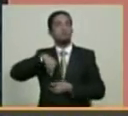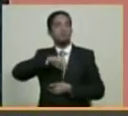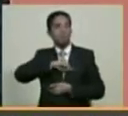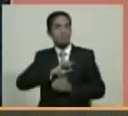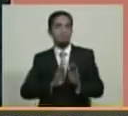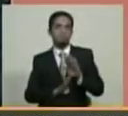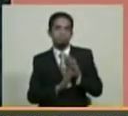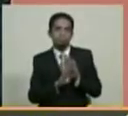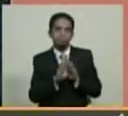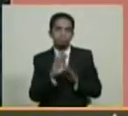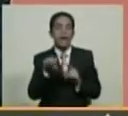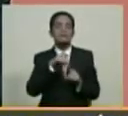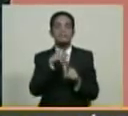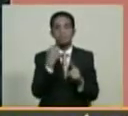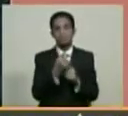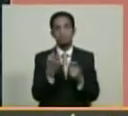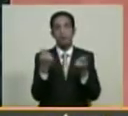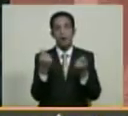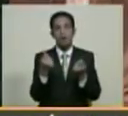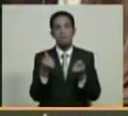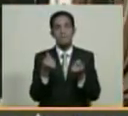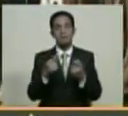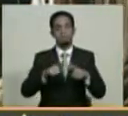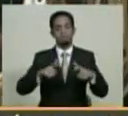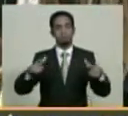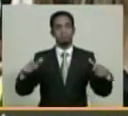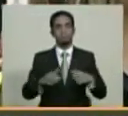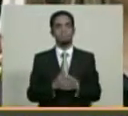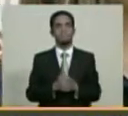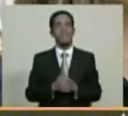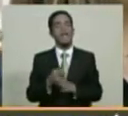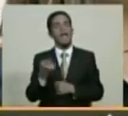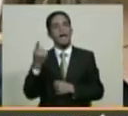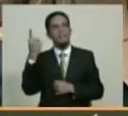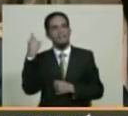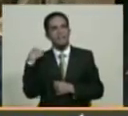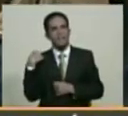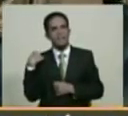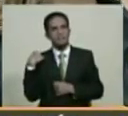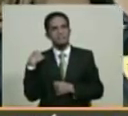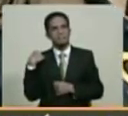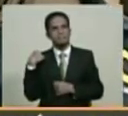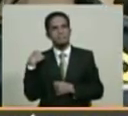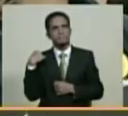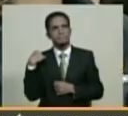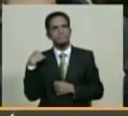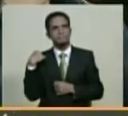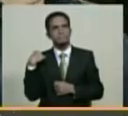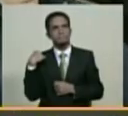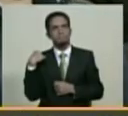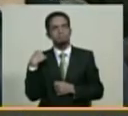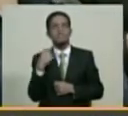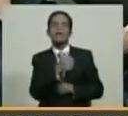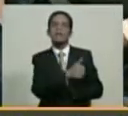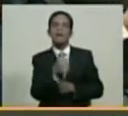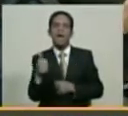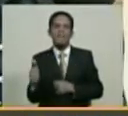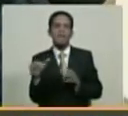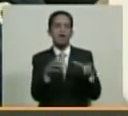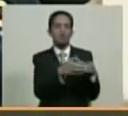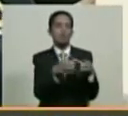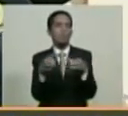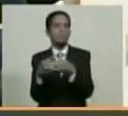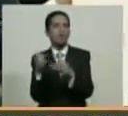productiva. Hemos hecho el día de ayer sendas reuniones de trabajo con los sectores